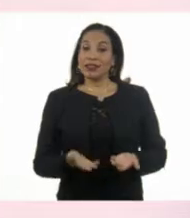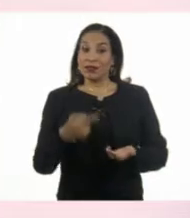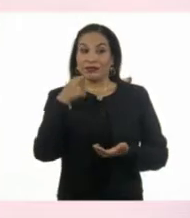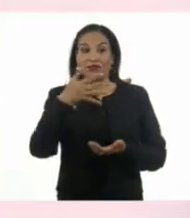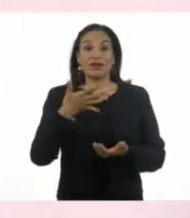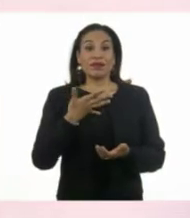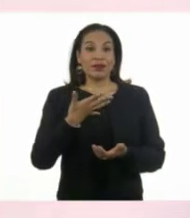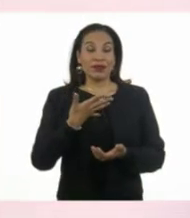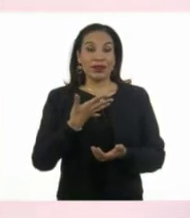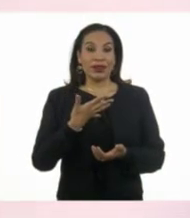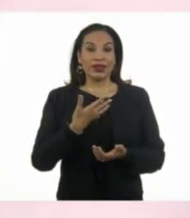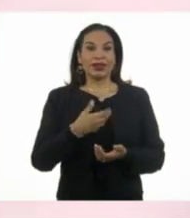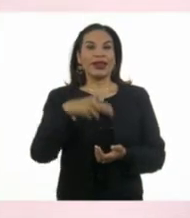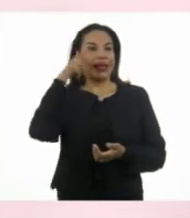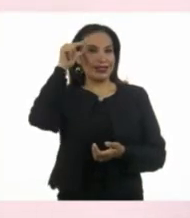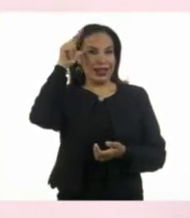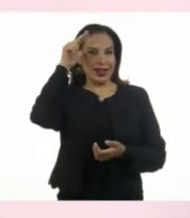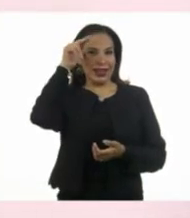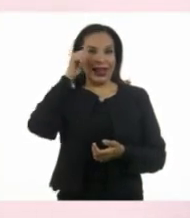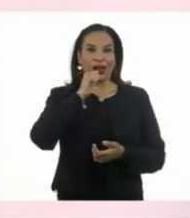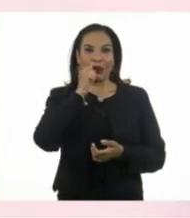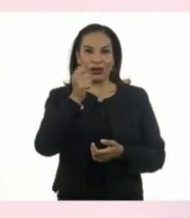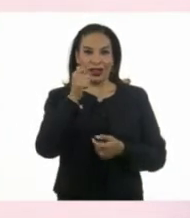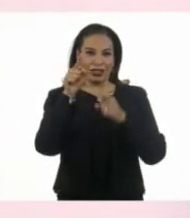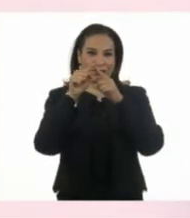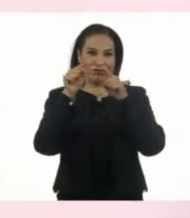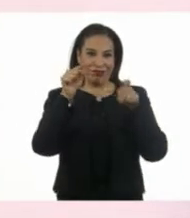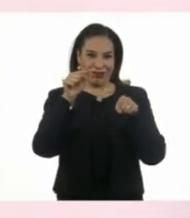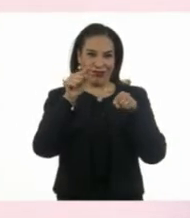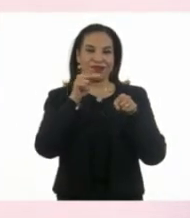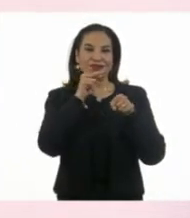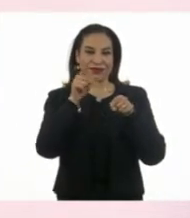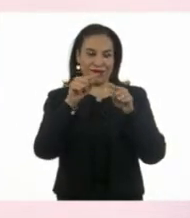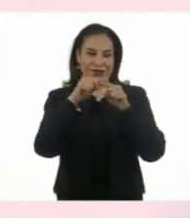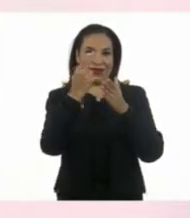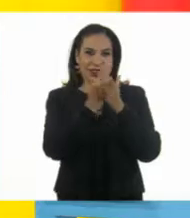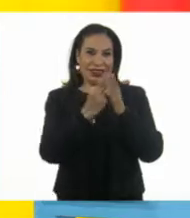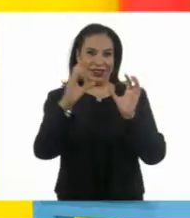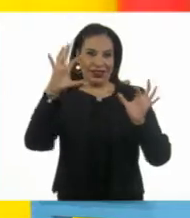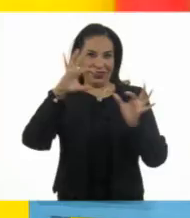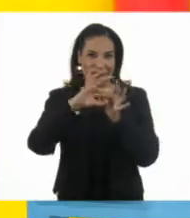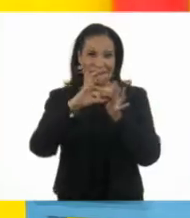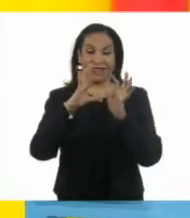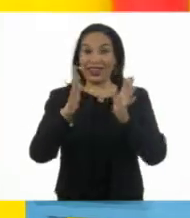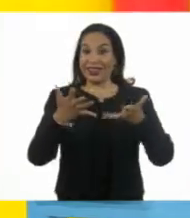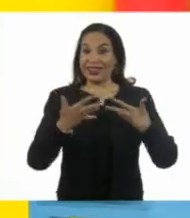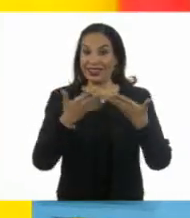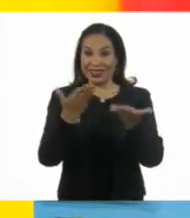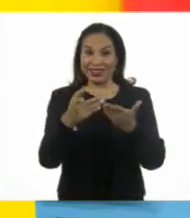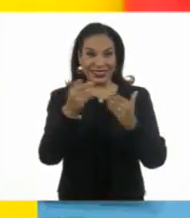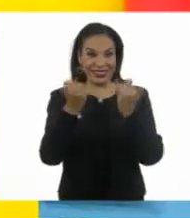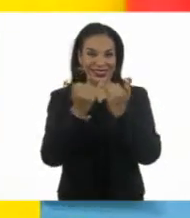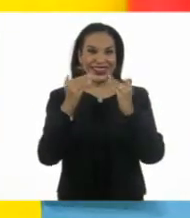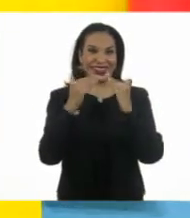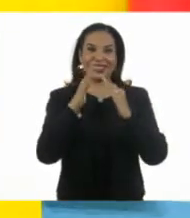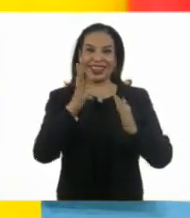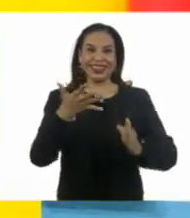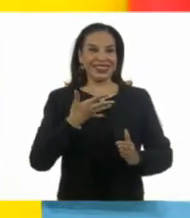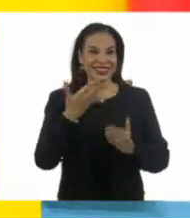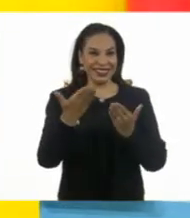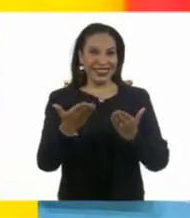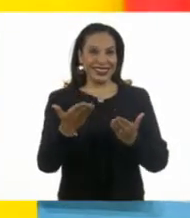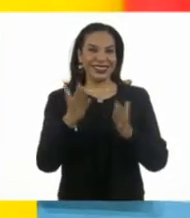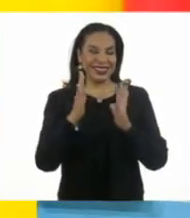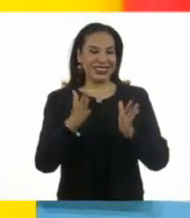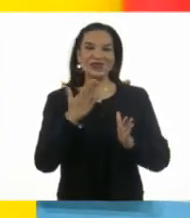tenemos zanahoria y con su imagen. ¿Ya lo tienen? Sí. ¿Ustedes en casa también ya lo tienen?